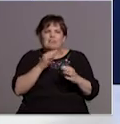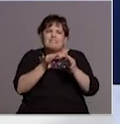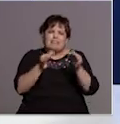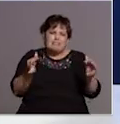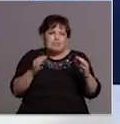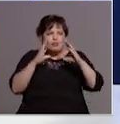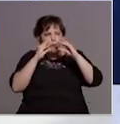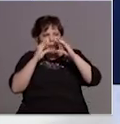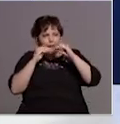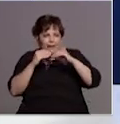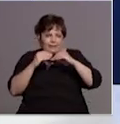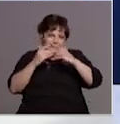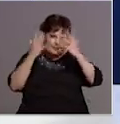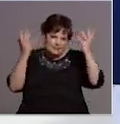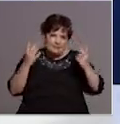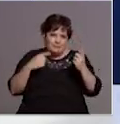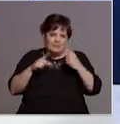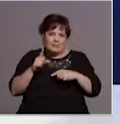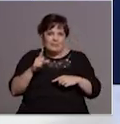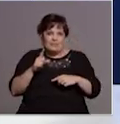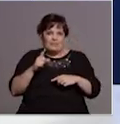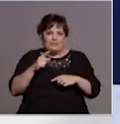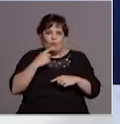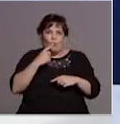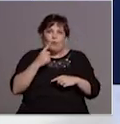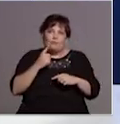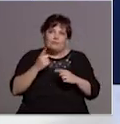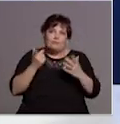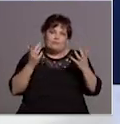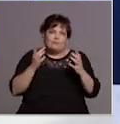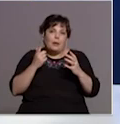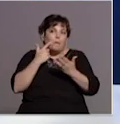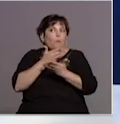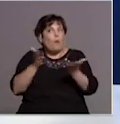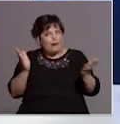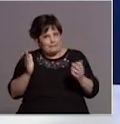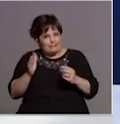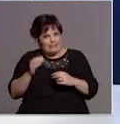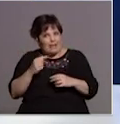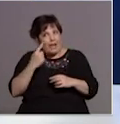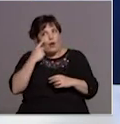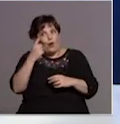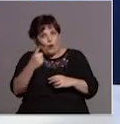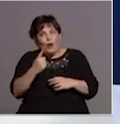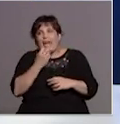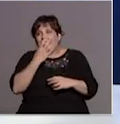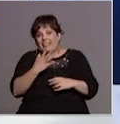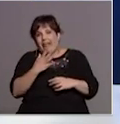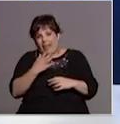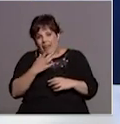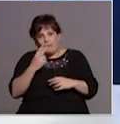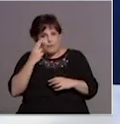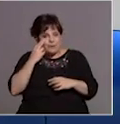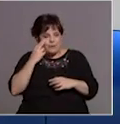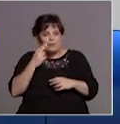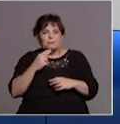pero bueno eso es un simple cuadro digamos de vida doméstica que ilustra todo el conjunto